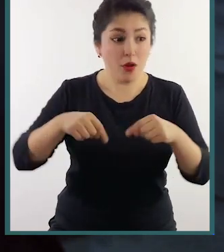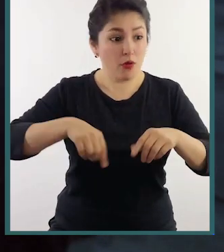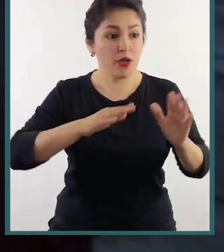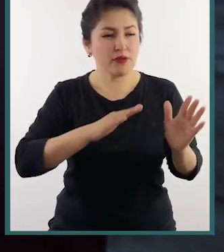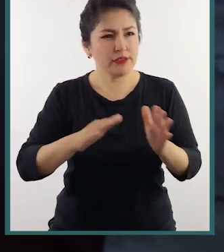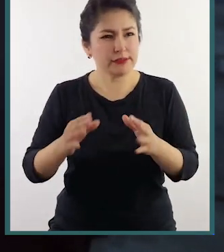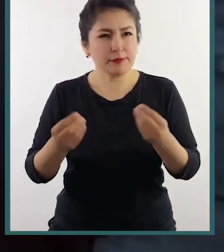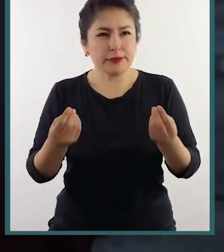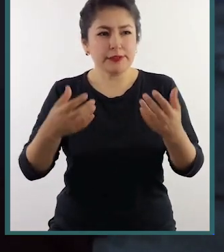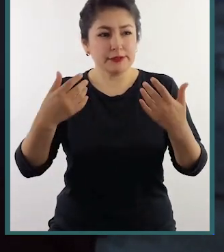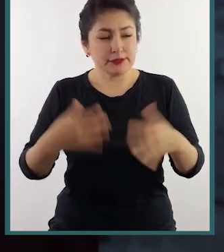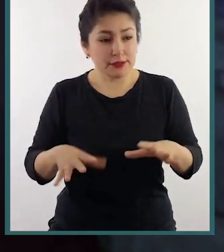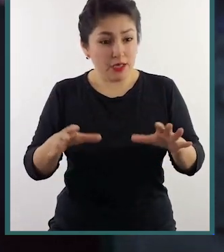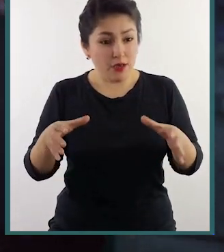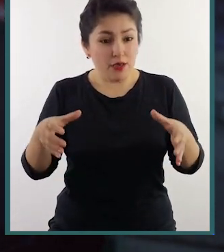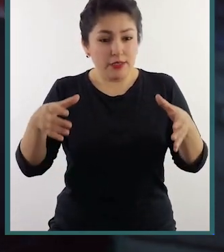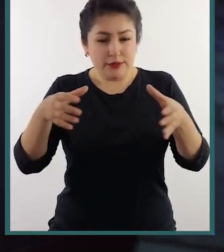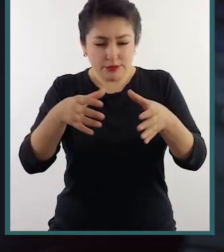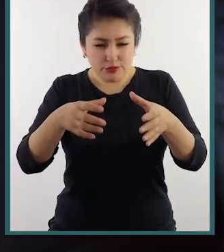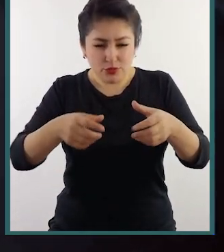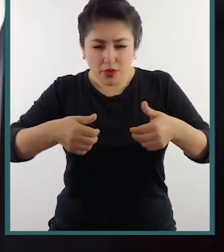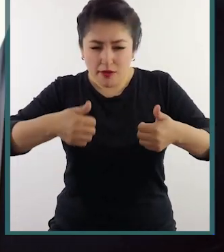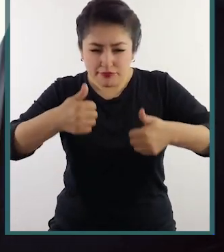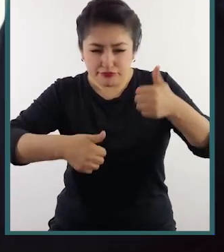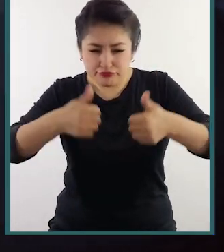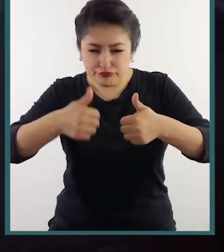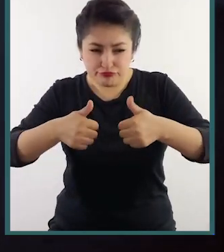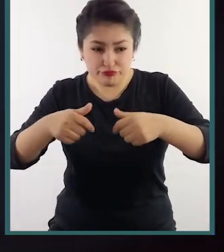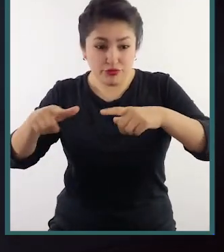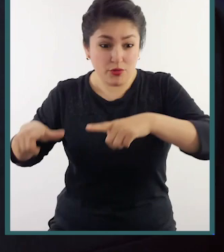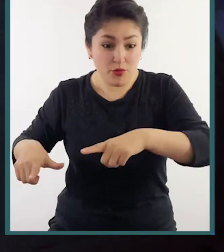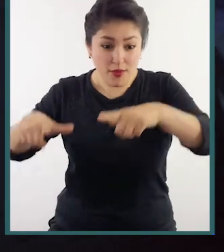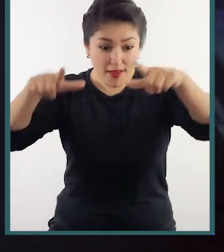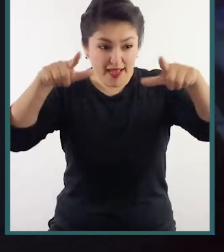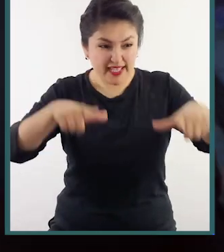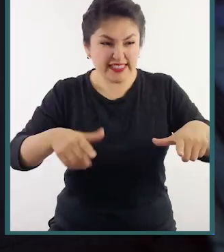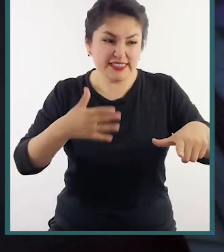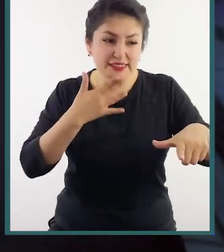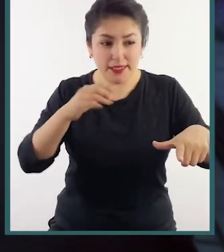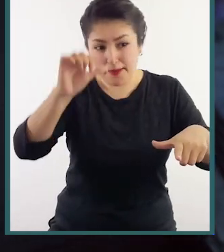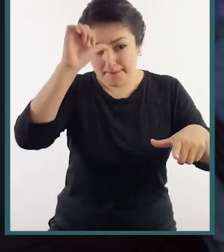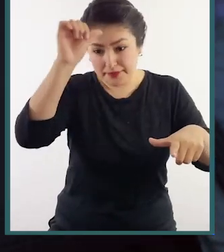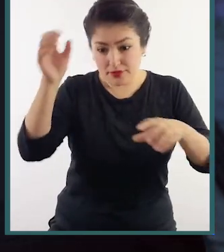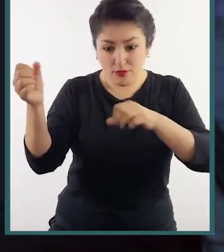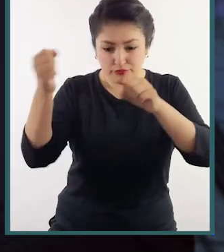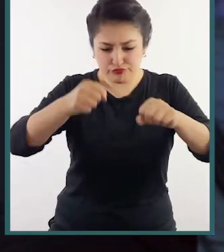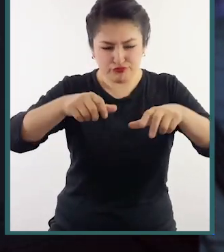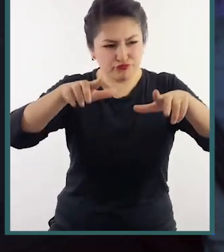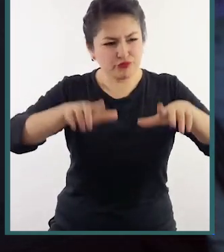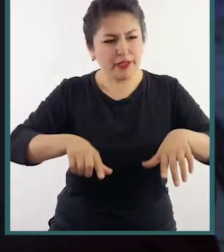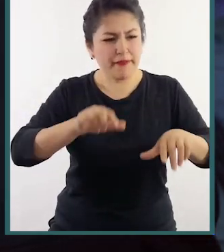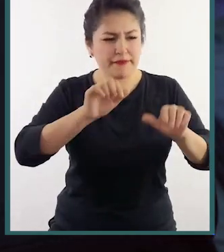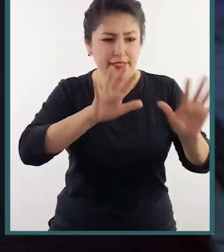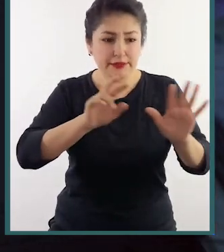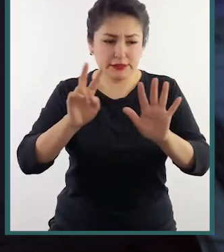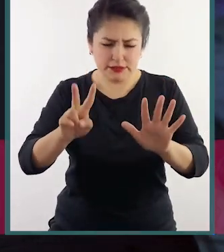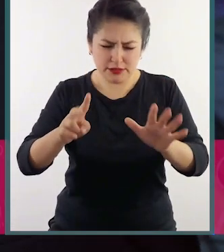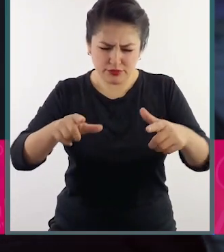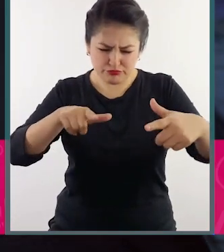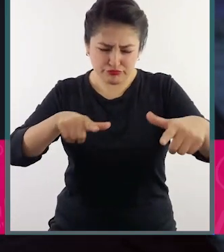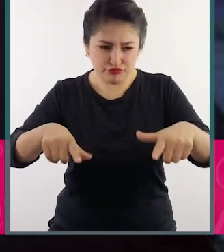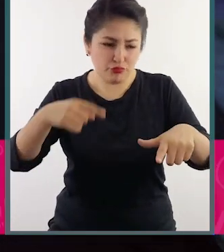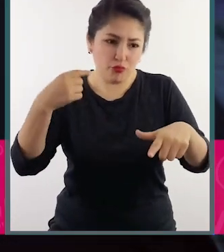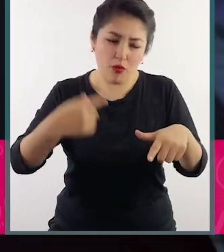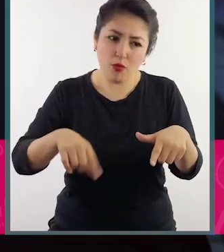Bueno, el campeonato ya está en las fases final de instalación. Las canchas vinieron desde India, vinieron 17 canchas. La verdad es que es un